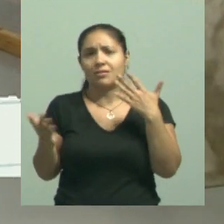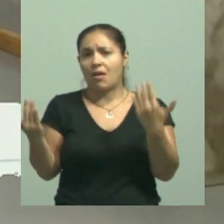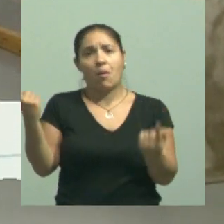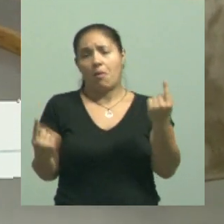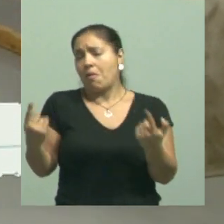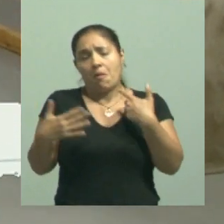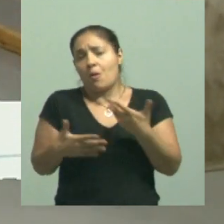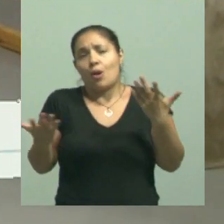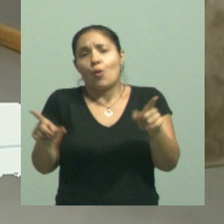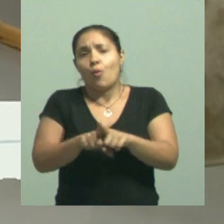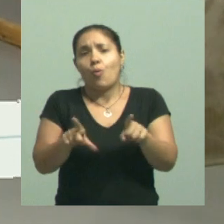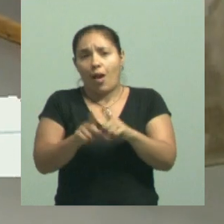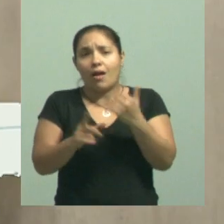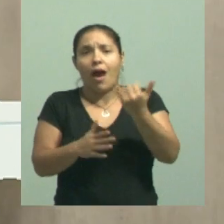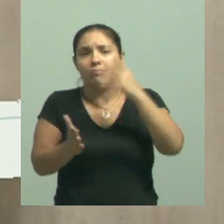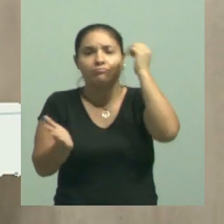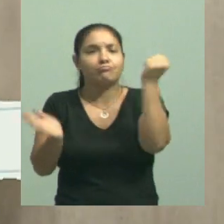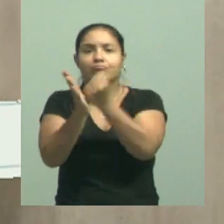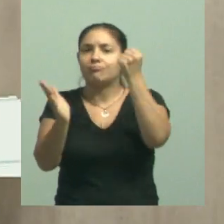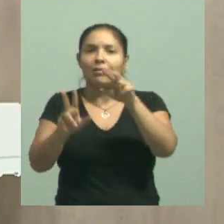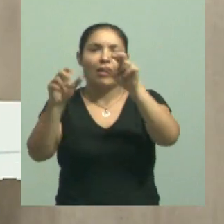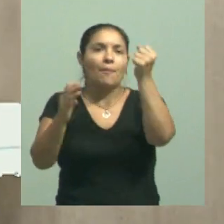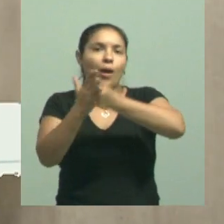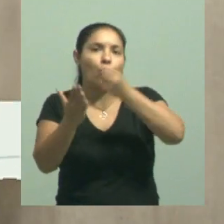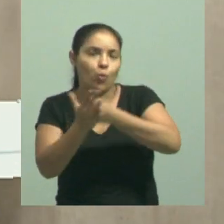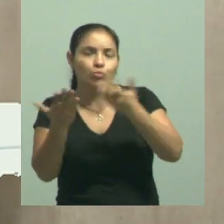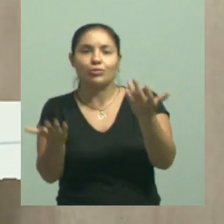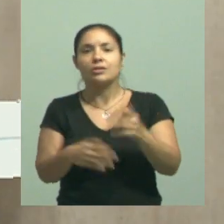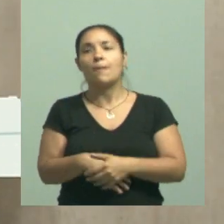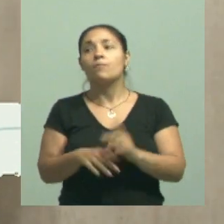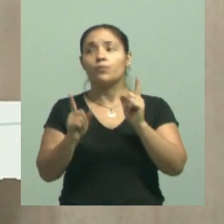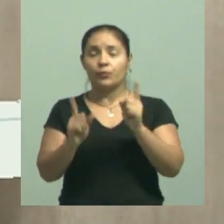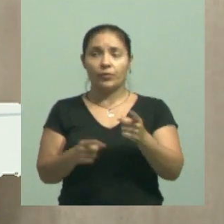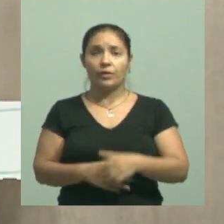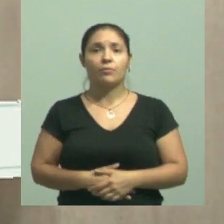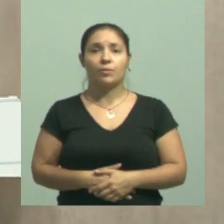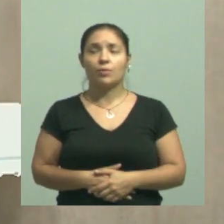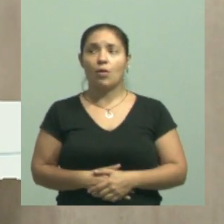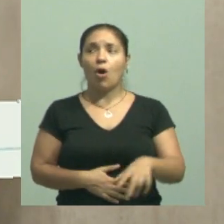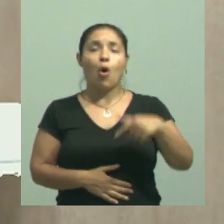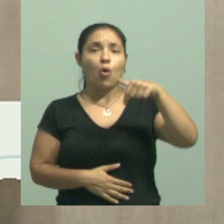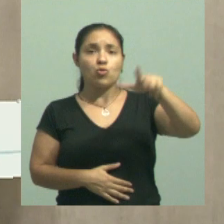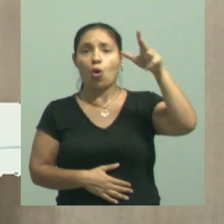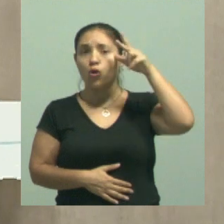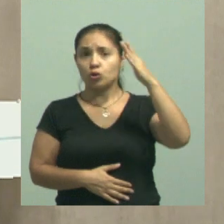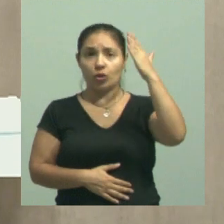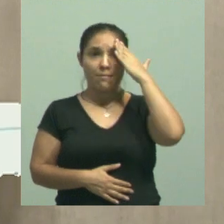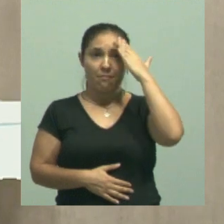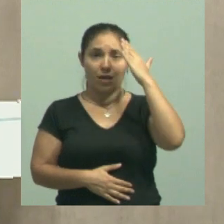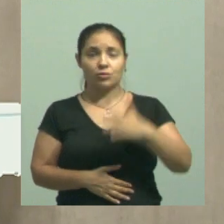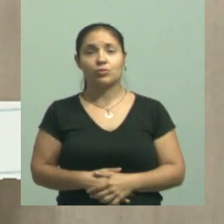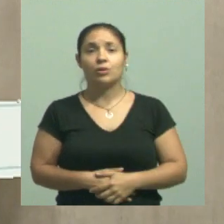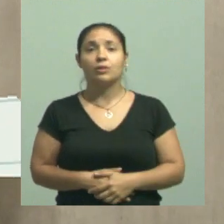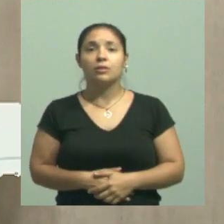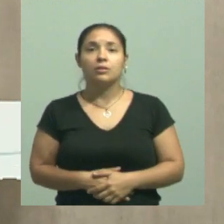pero tiene una fuerte tradición de lucha y tiene una fuerte hoy reminiscencia de lucha. O sea, hoy 8M para cualquiera